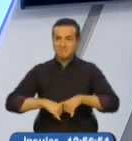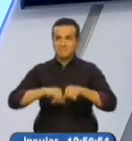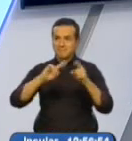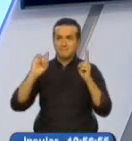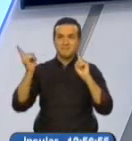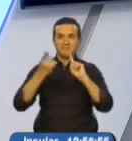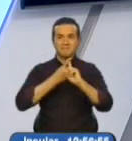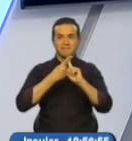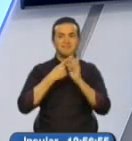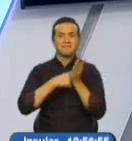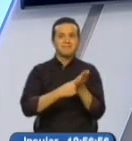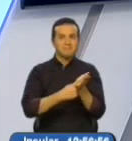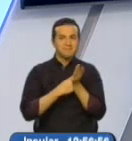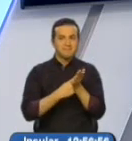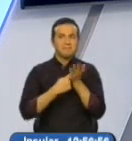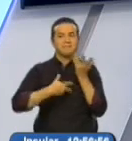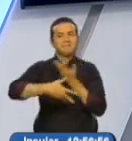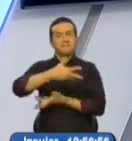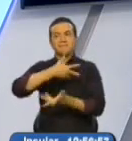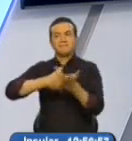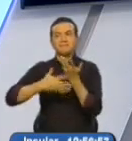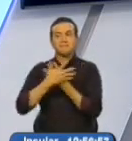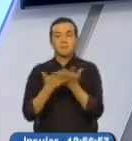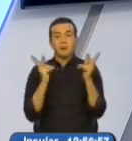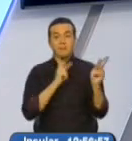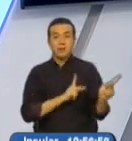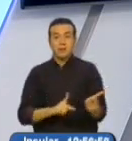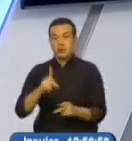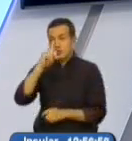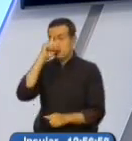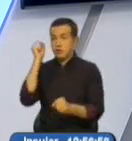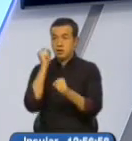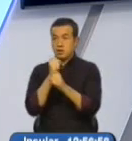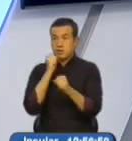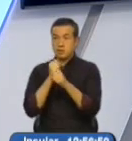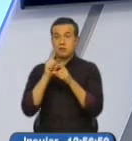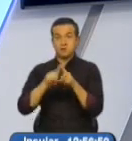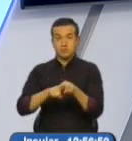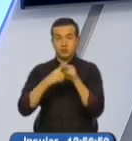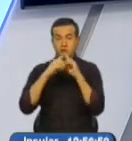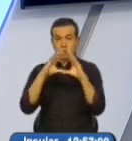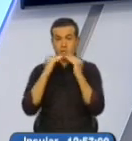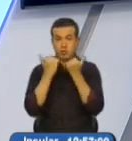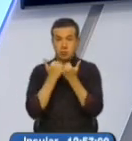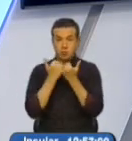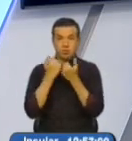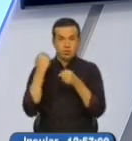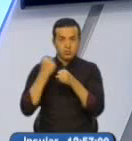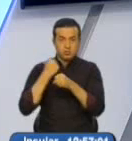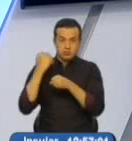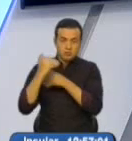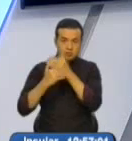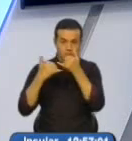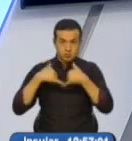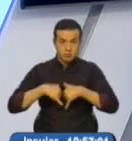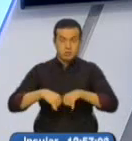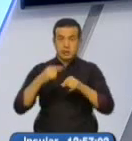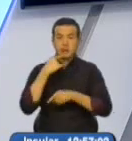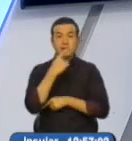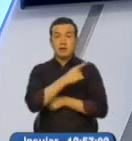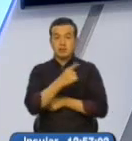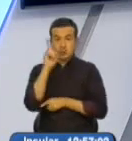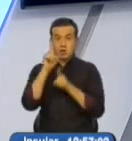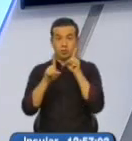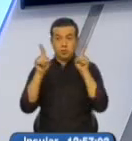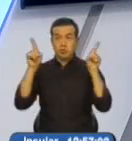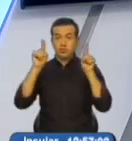primera reunión. En este espacio se presentará el plan de trabajo que marcará el comité para poder actuar. Además se prevé que reciban a